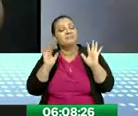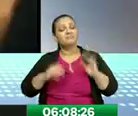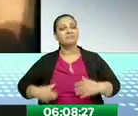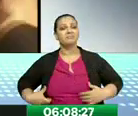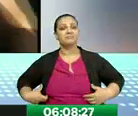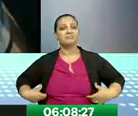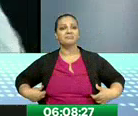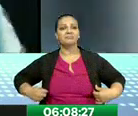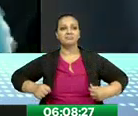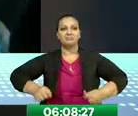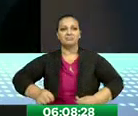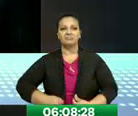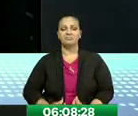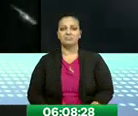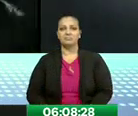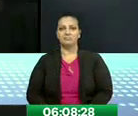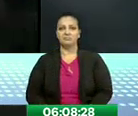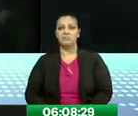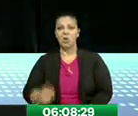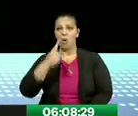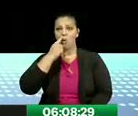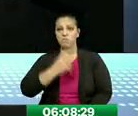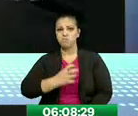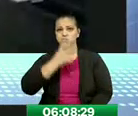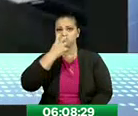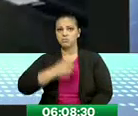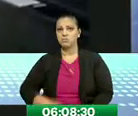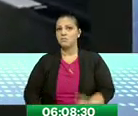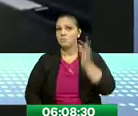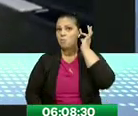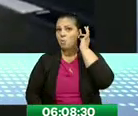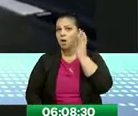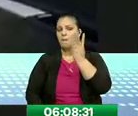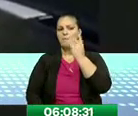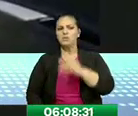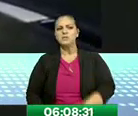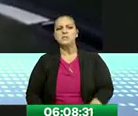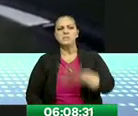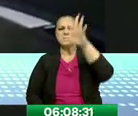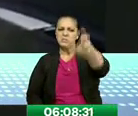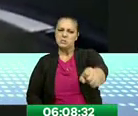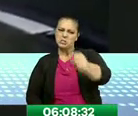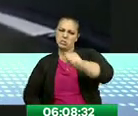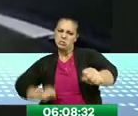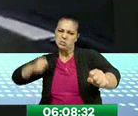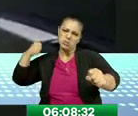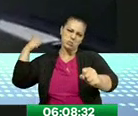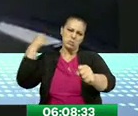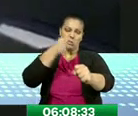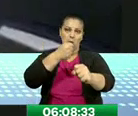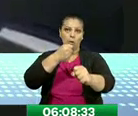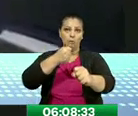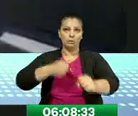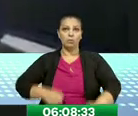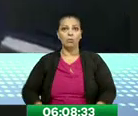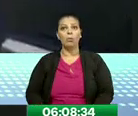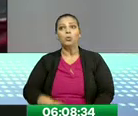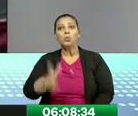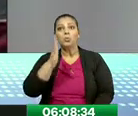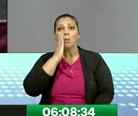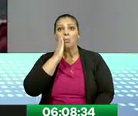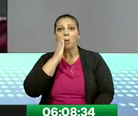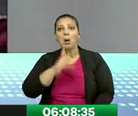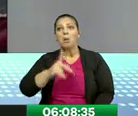Así también tratará a su esposa, así también tratará a sus hijos, así tratará a su madre, así tratará a su